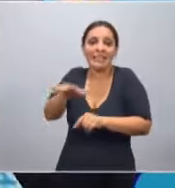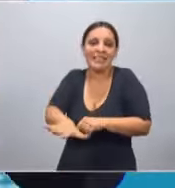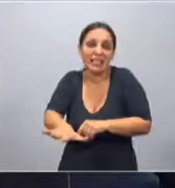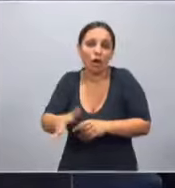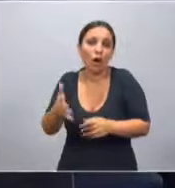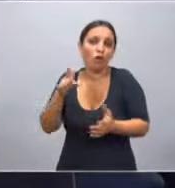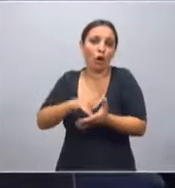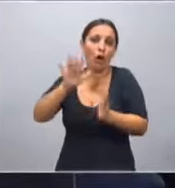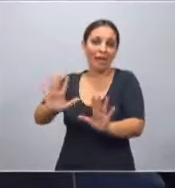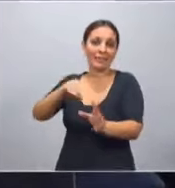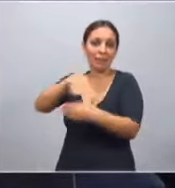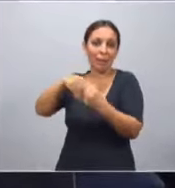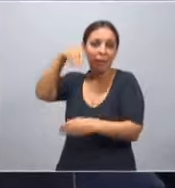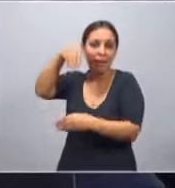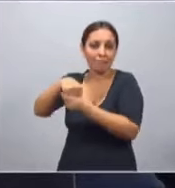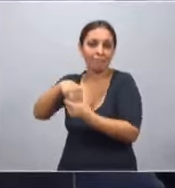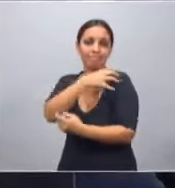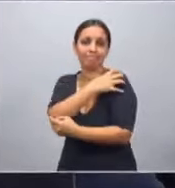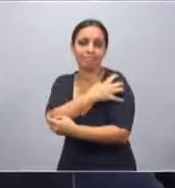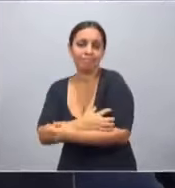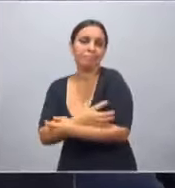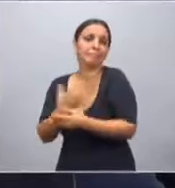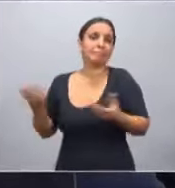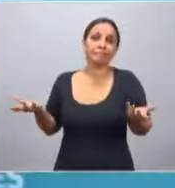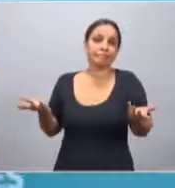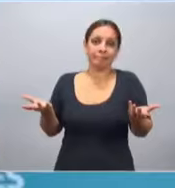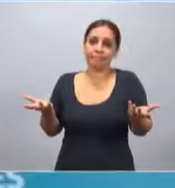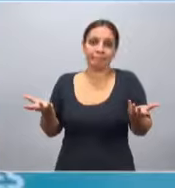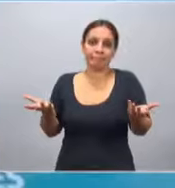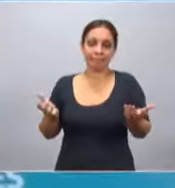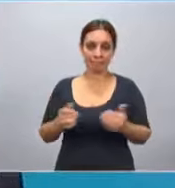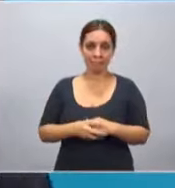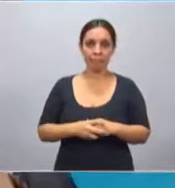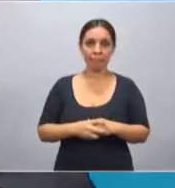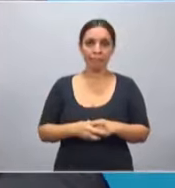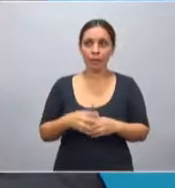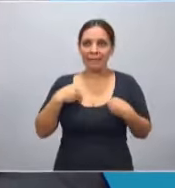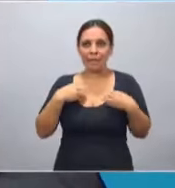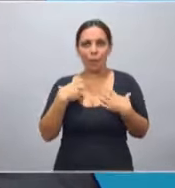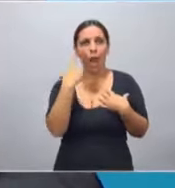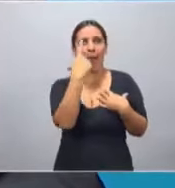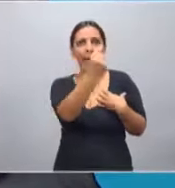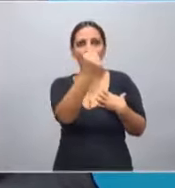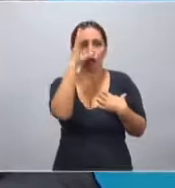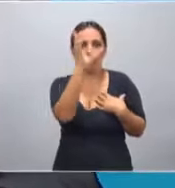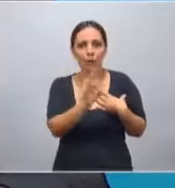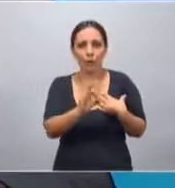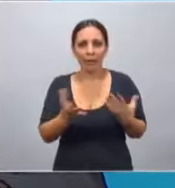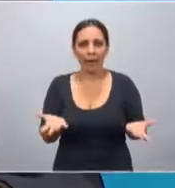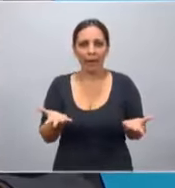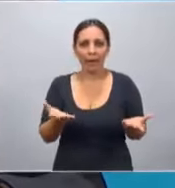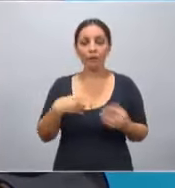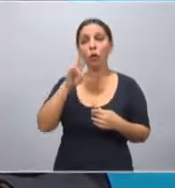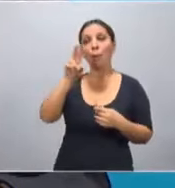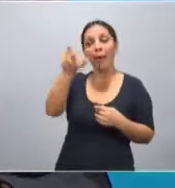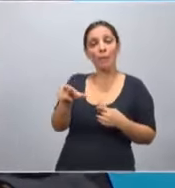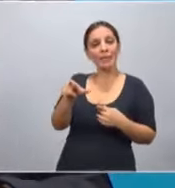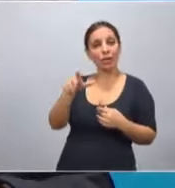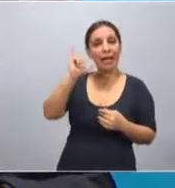tocó aparecer nacer o después vivir y desarrollarse le quedan lejos nosotros un campeón